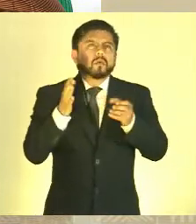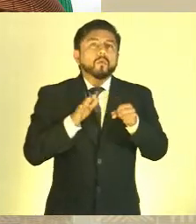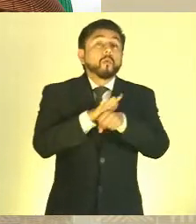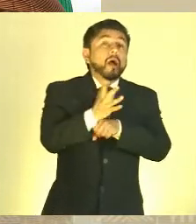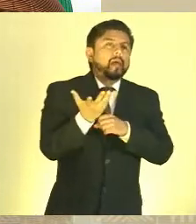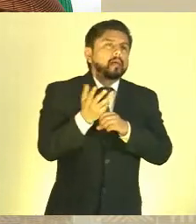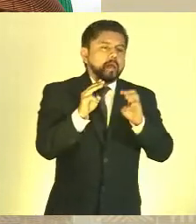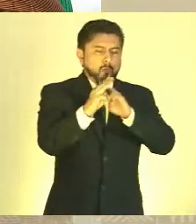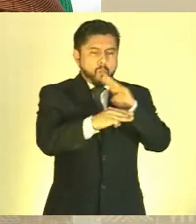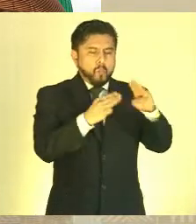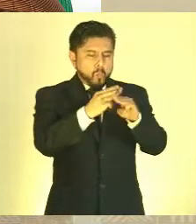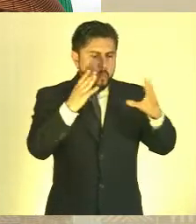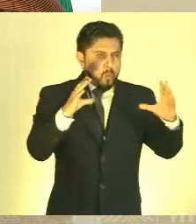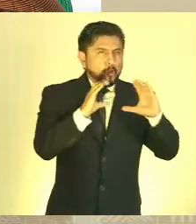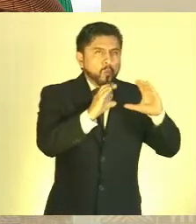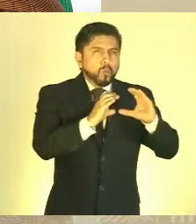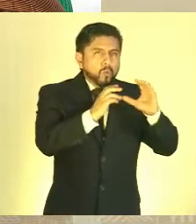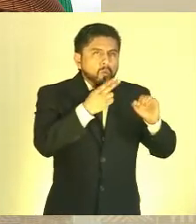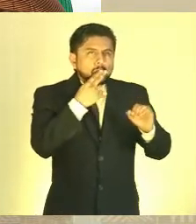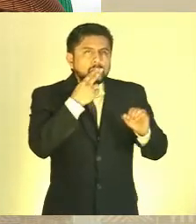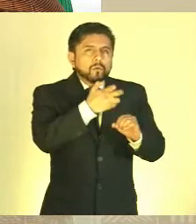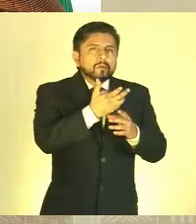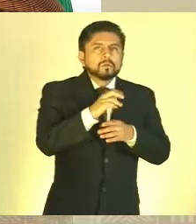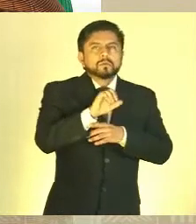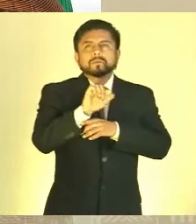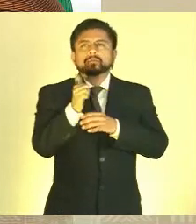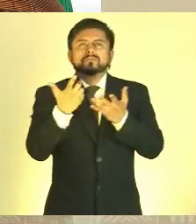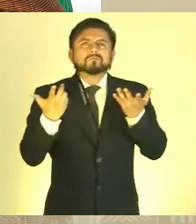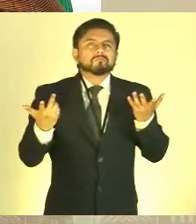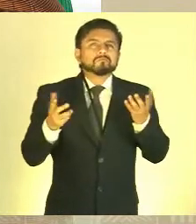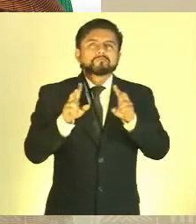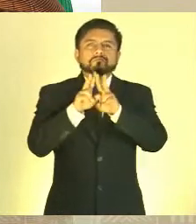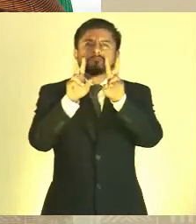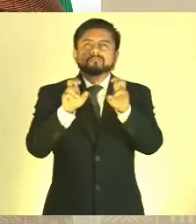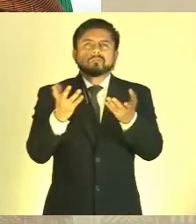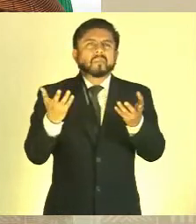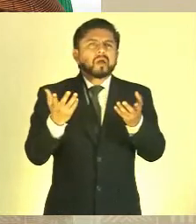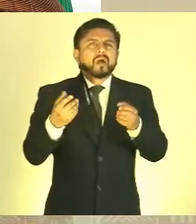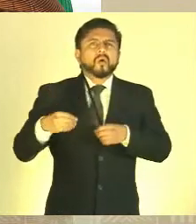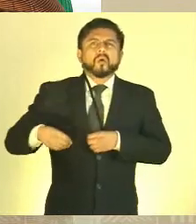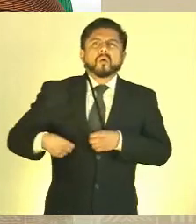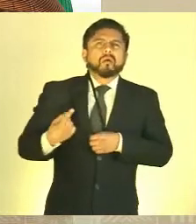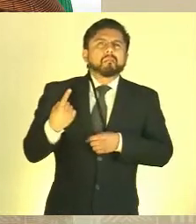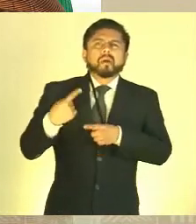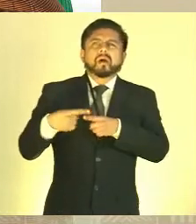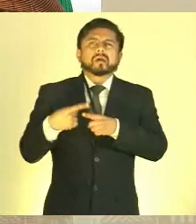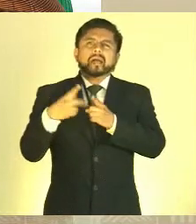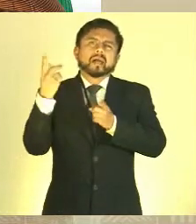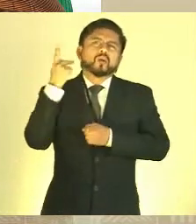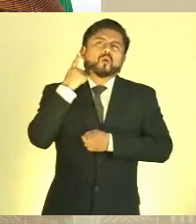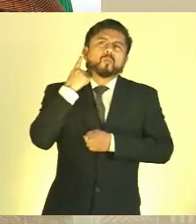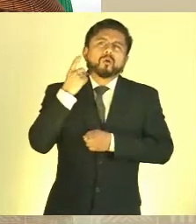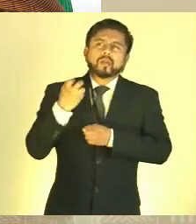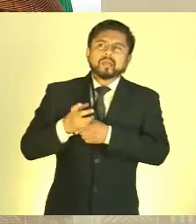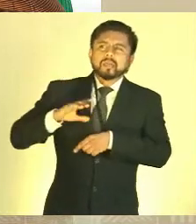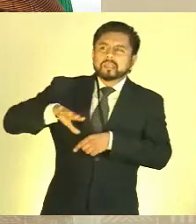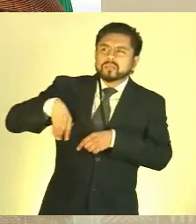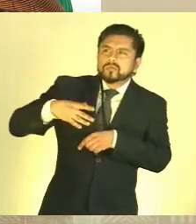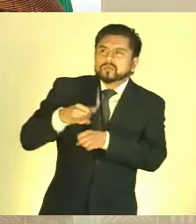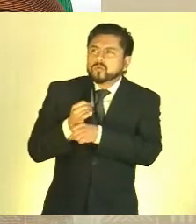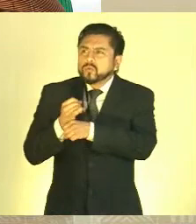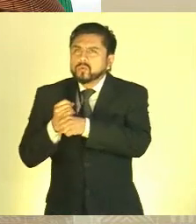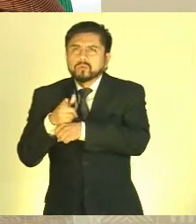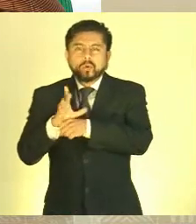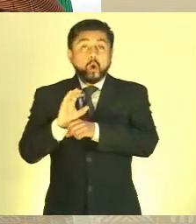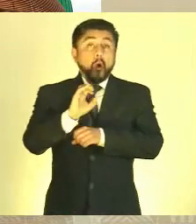cambio climático, el culpable de algo que pasó en la historia, en lo político, o la